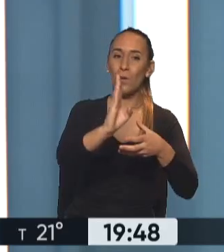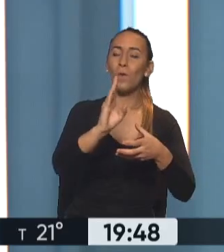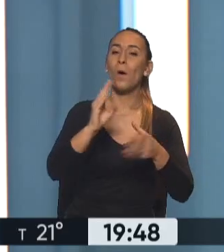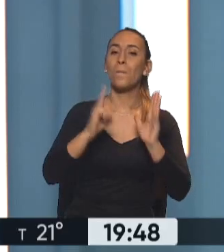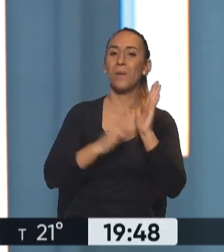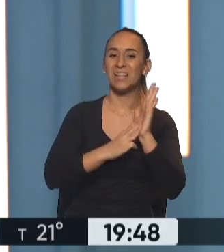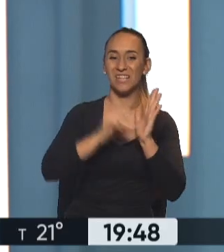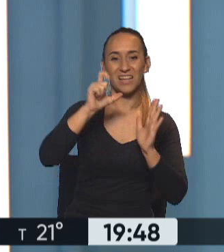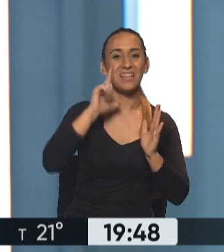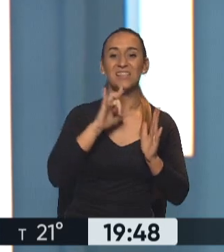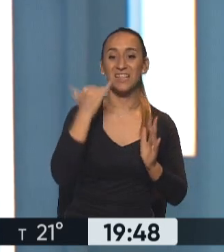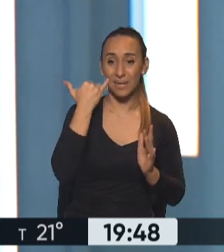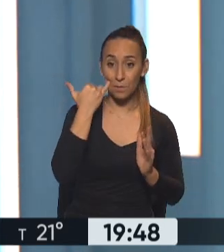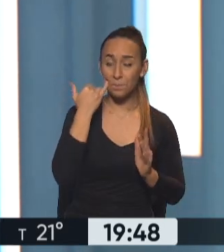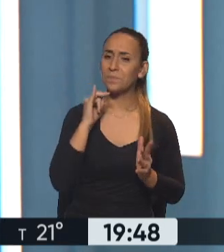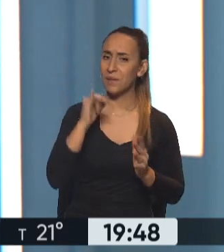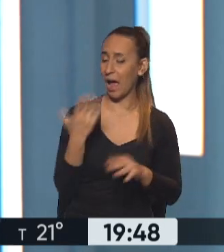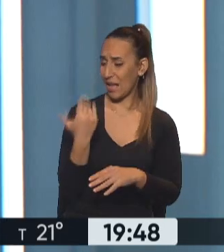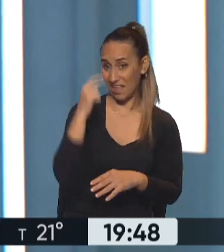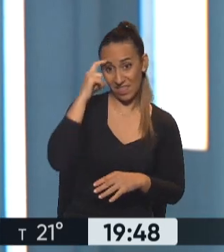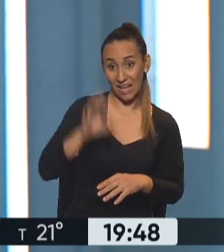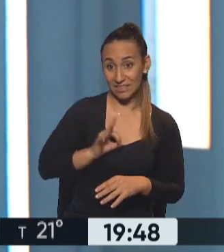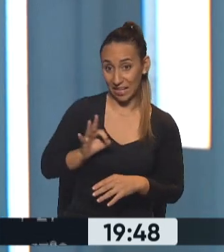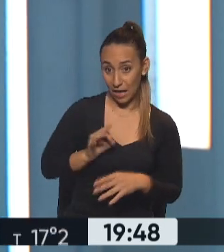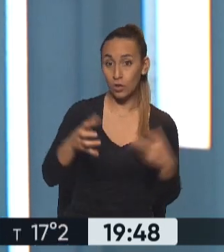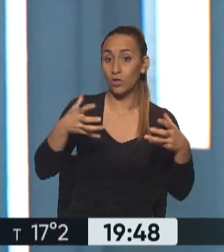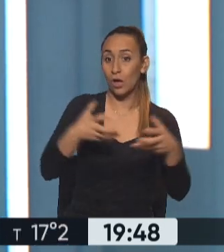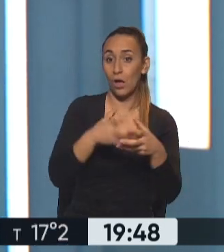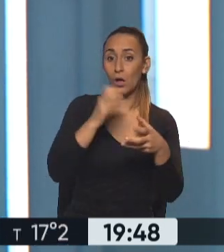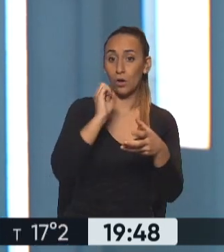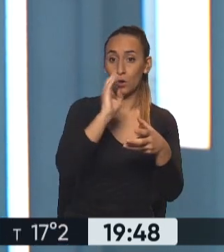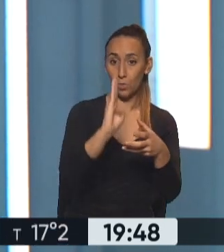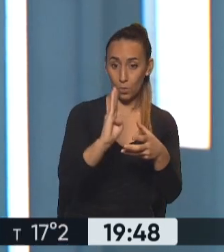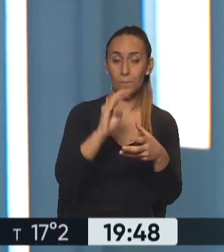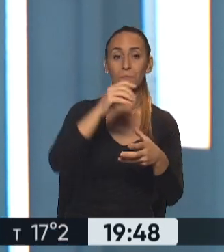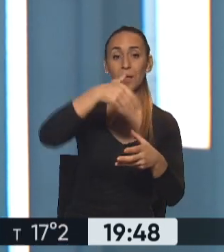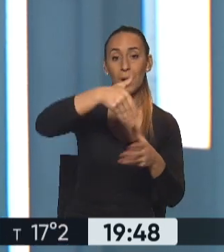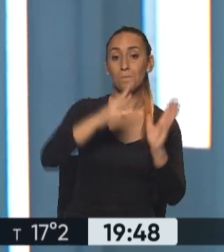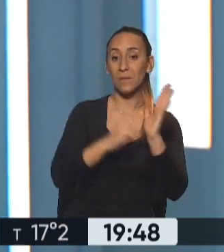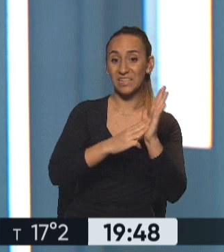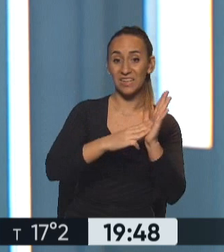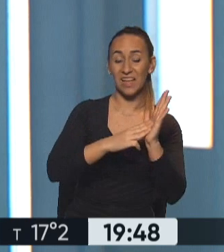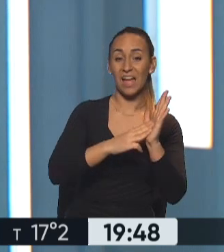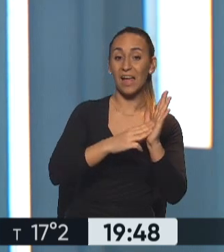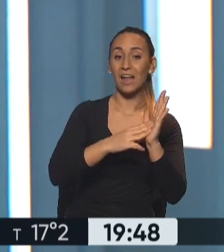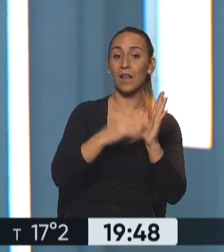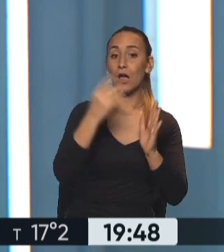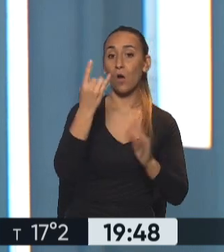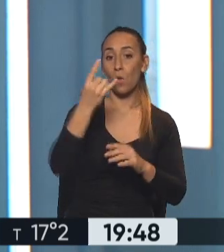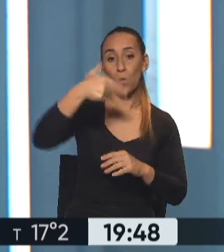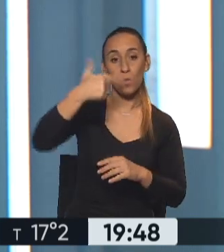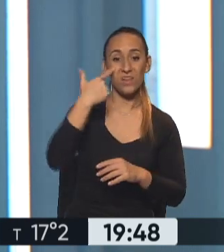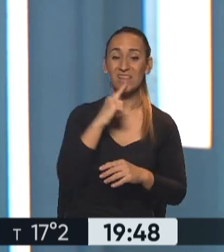hace 10 años, Horacio, el Manchester United, con su rival enemigo súper